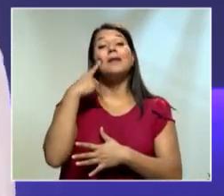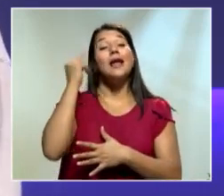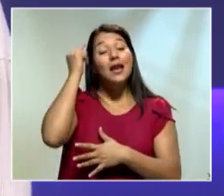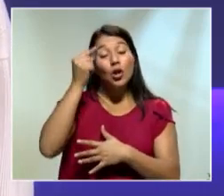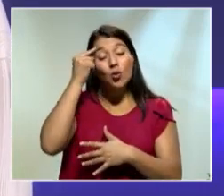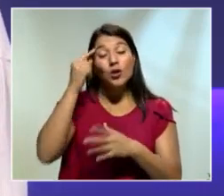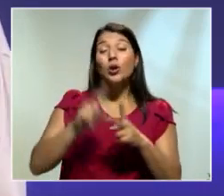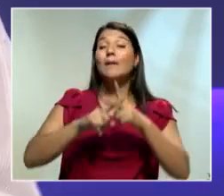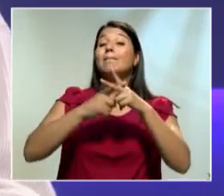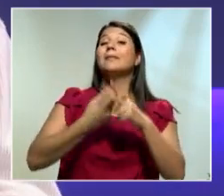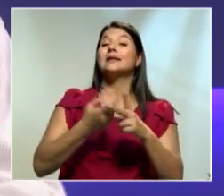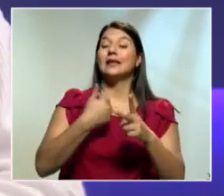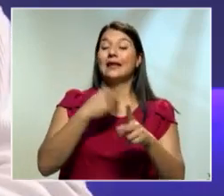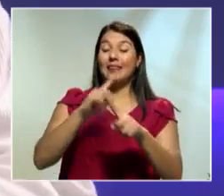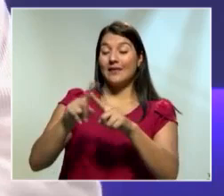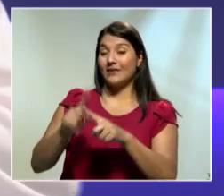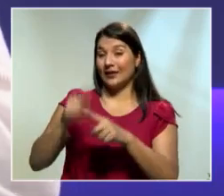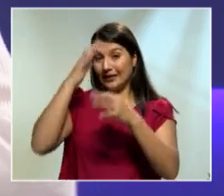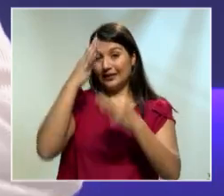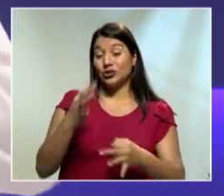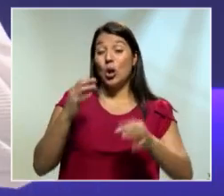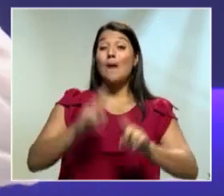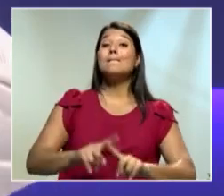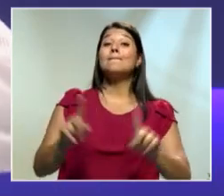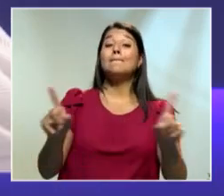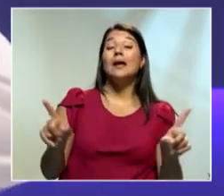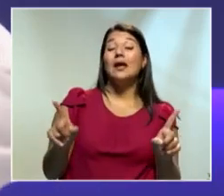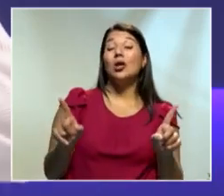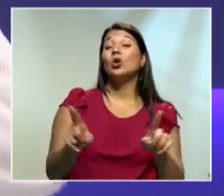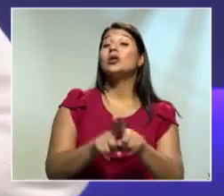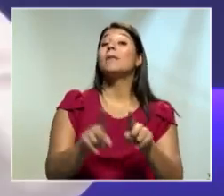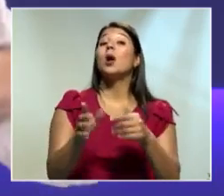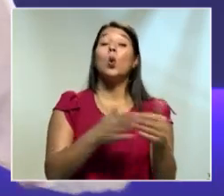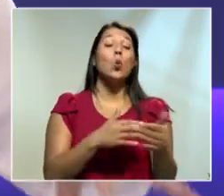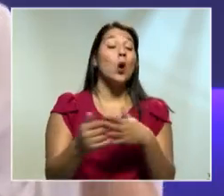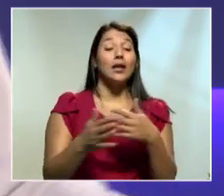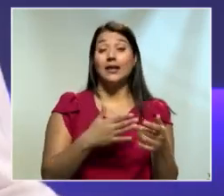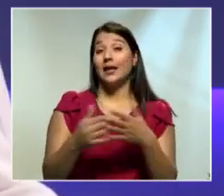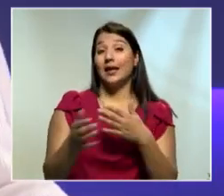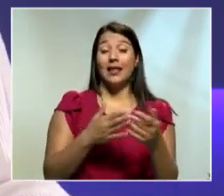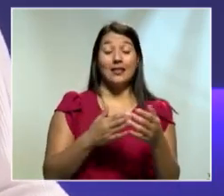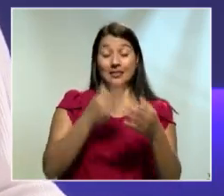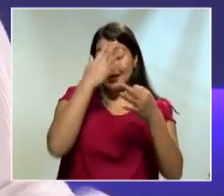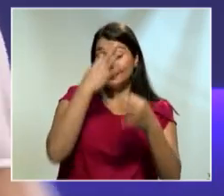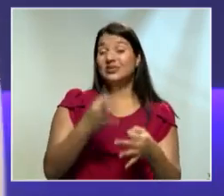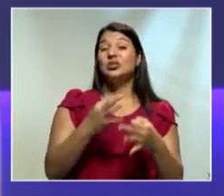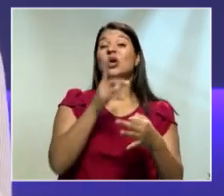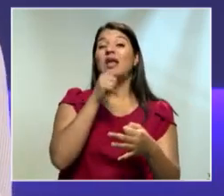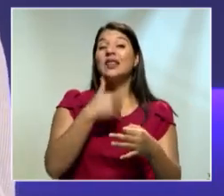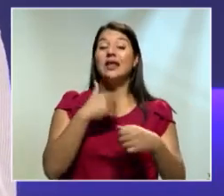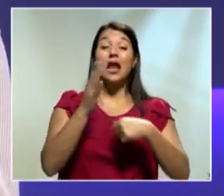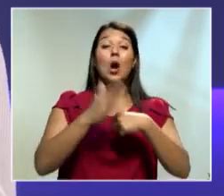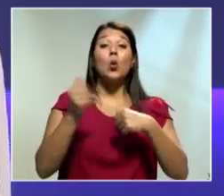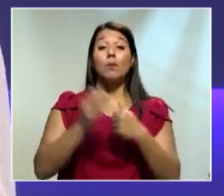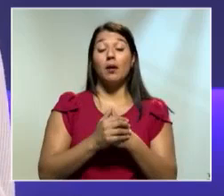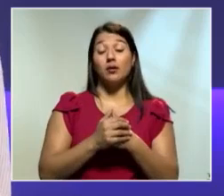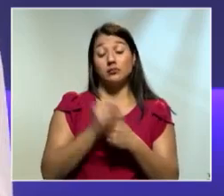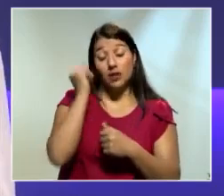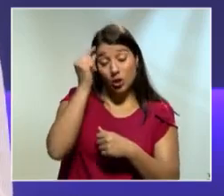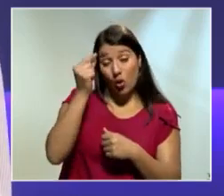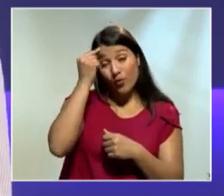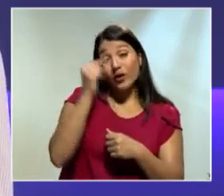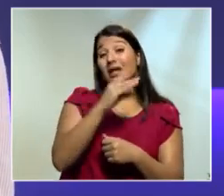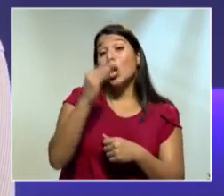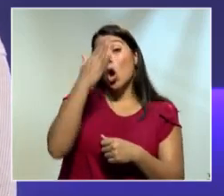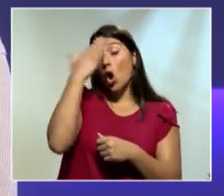ejecutar distintas acciones. Pero tendemos a que cualquier acción que se tome es culpa del gobierno. Y se nos olvida una parte